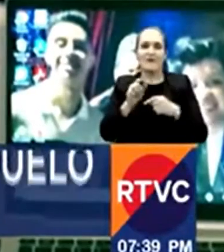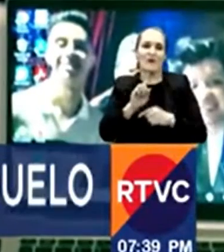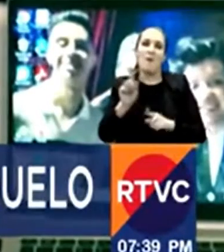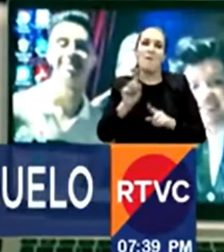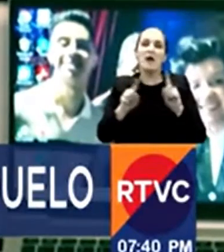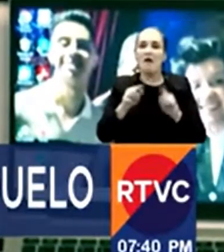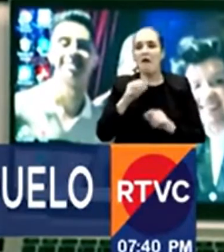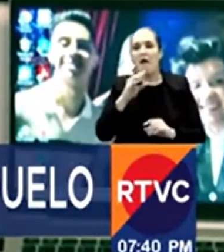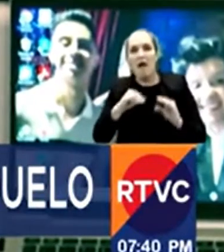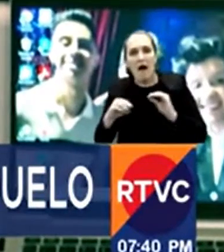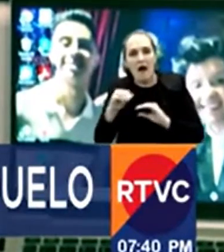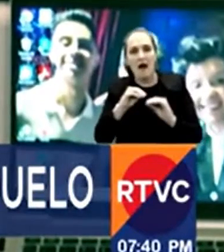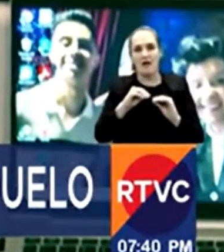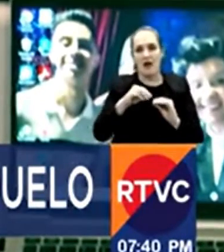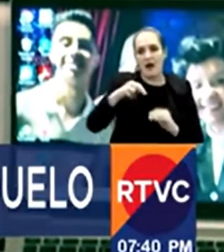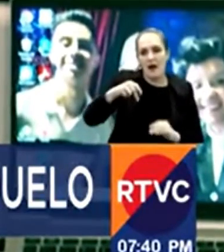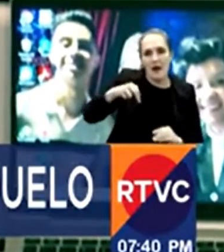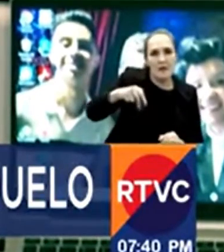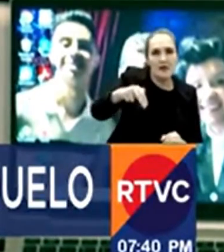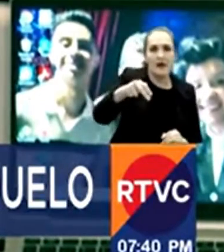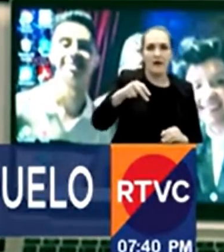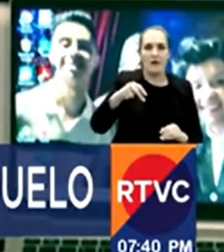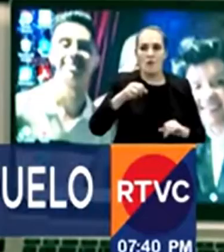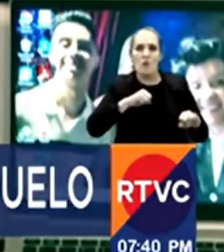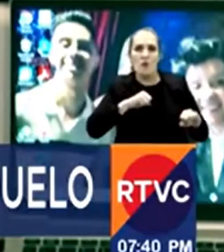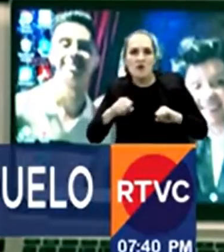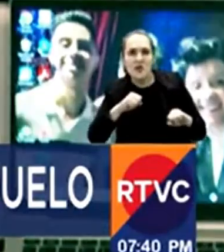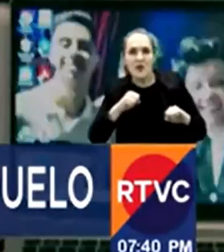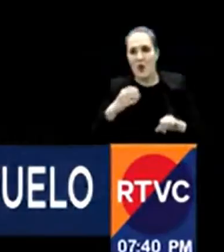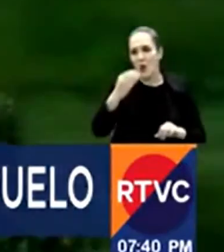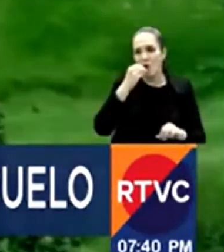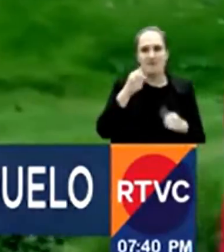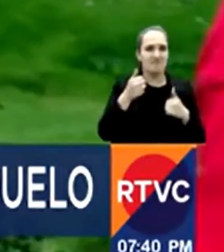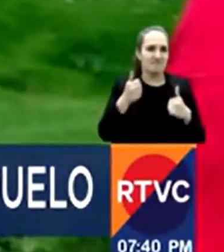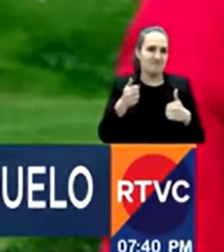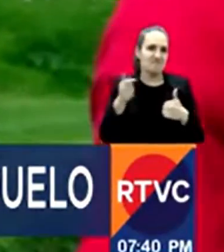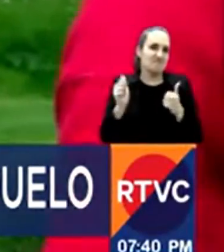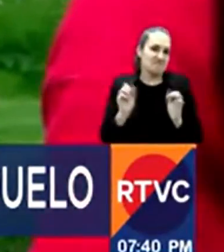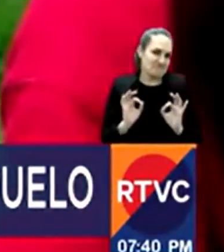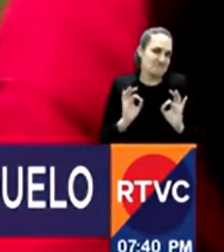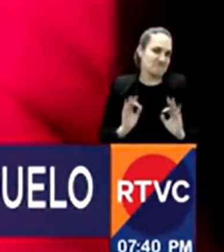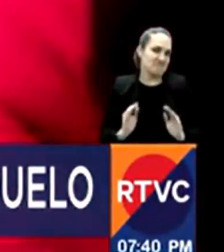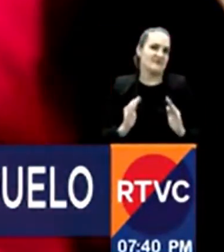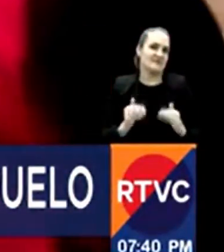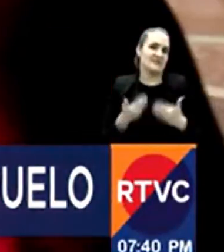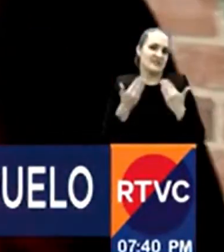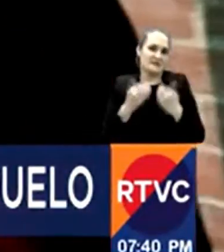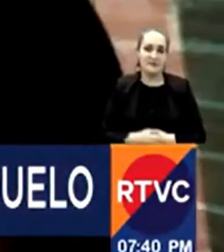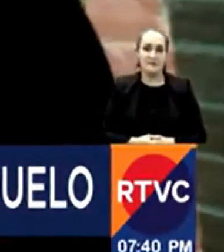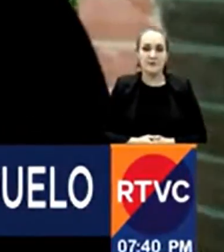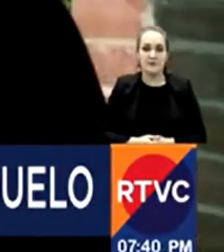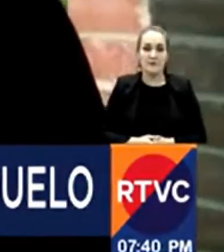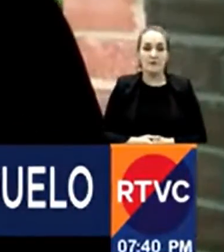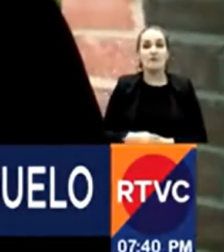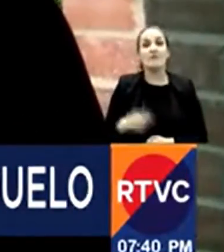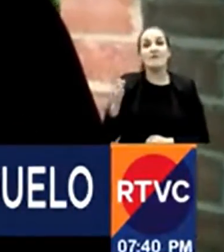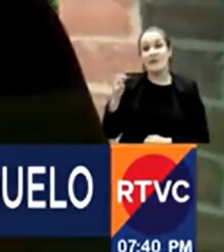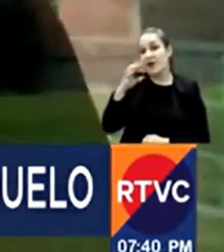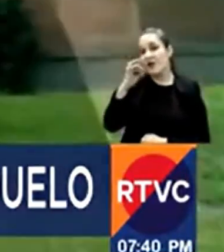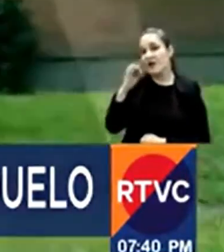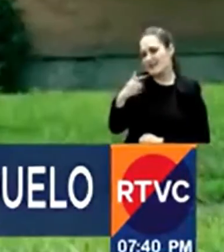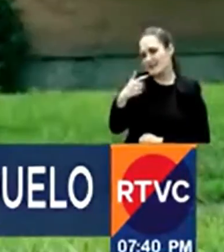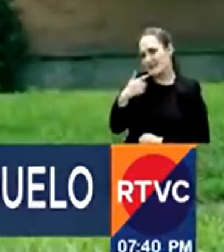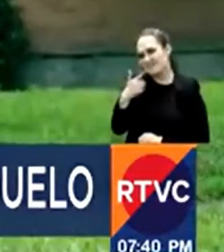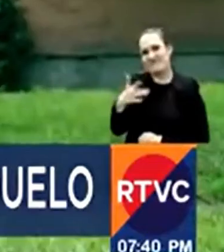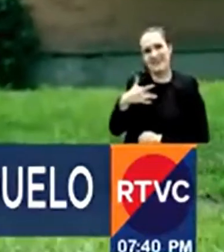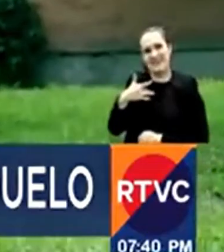puede hablar, puede moverse, puede comer, es una persona funcional. Hoy Carlos siente que si bien ha logrado